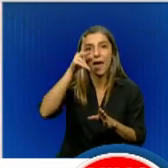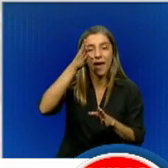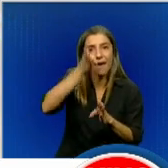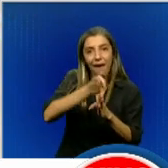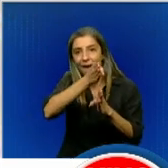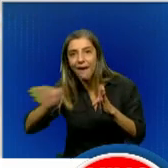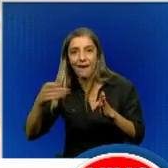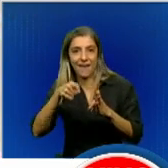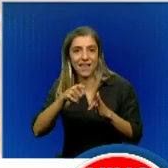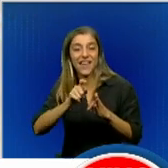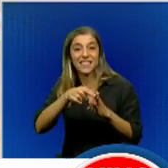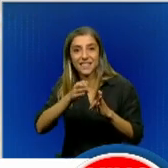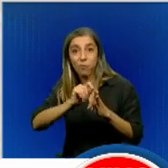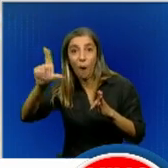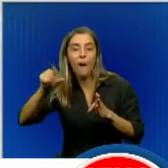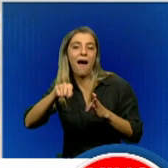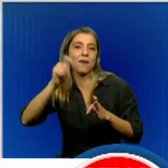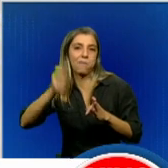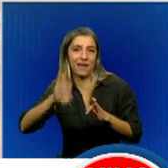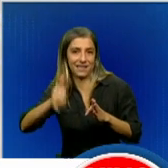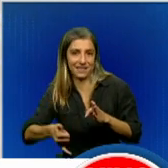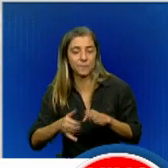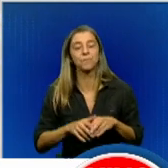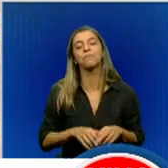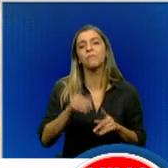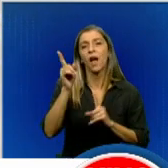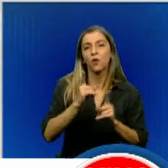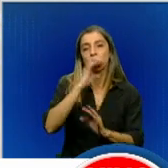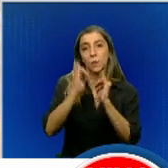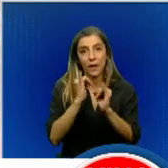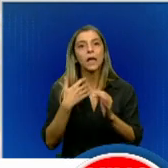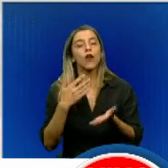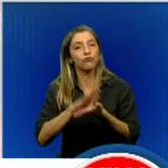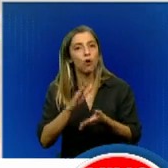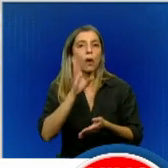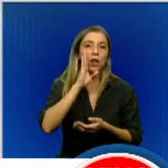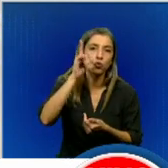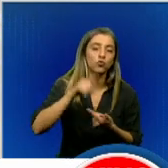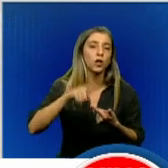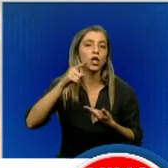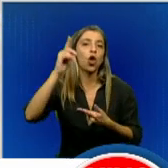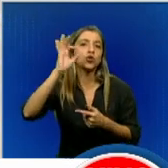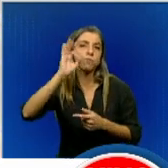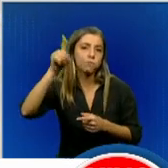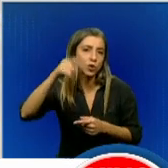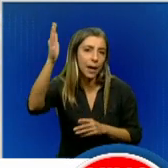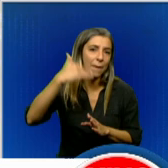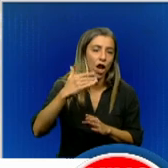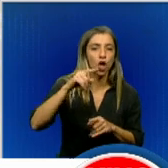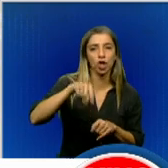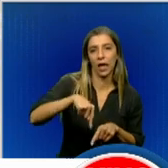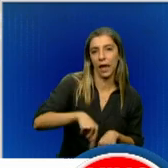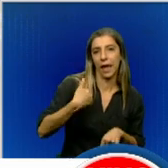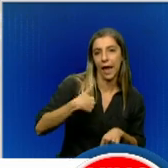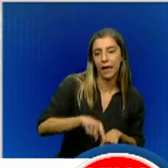que hacer es una mención porque parece se habló de eeuu de que eeuu tienen la cuota más baja que la argentina que de 21 por ciento no es trans queriendo llevar al